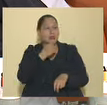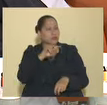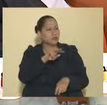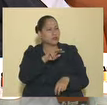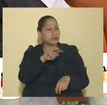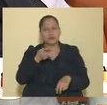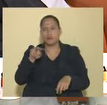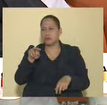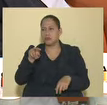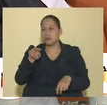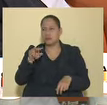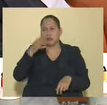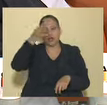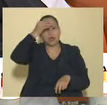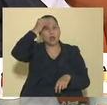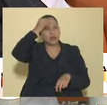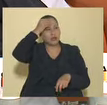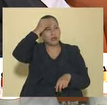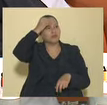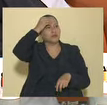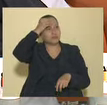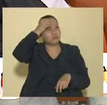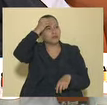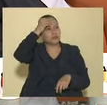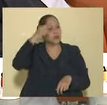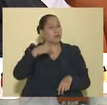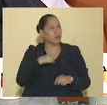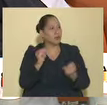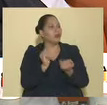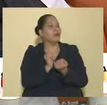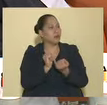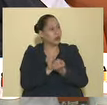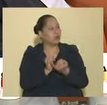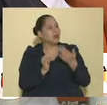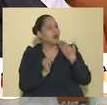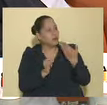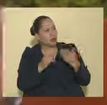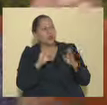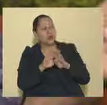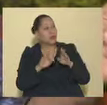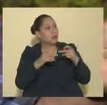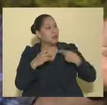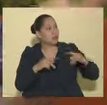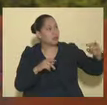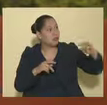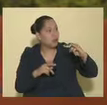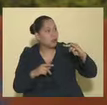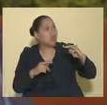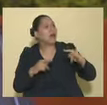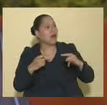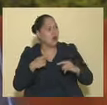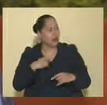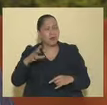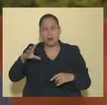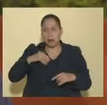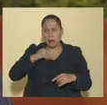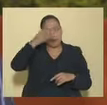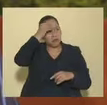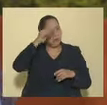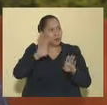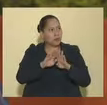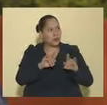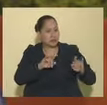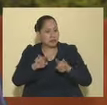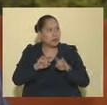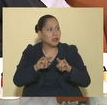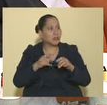está recibiendo información de qué es lo que se debe hacer cada vez que alguien trate de robarte tu carril que